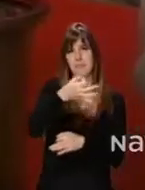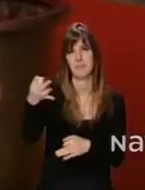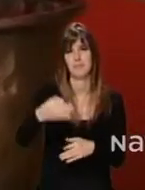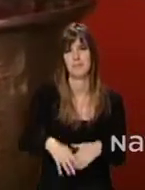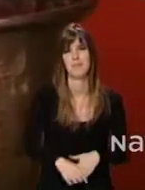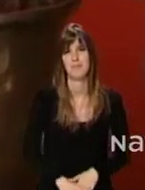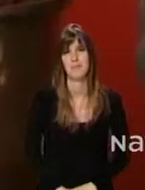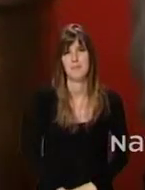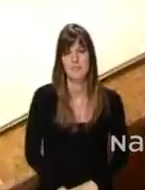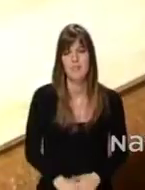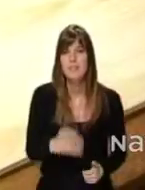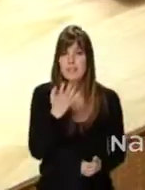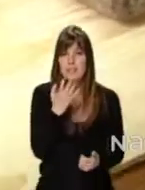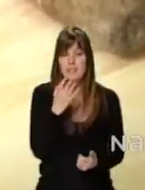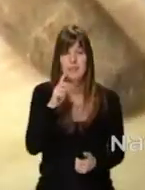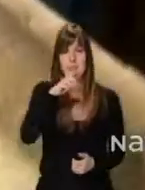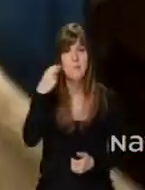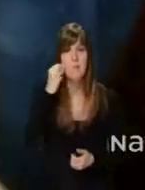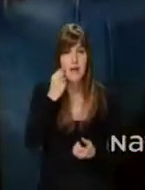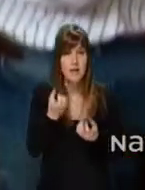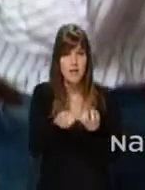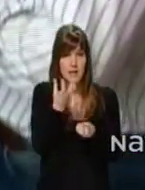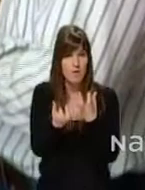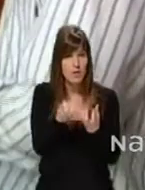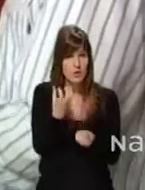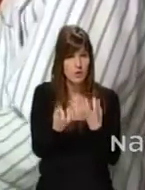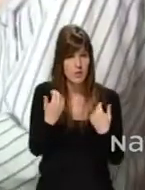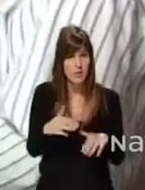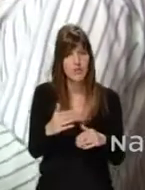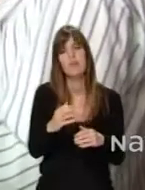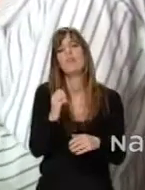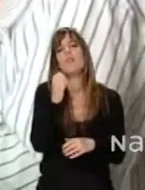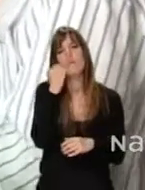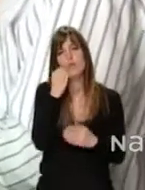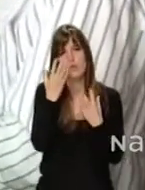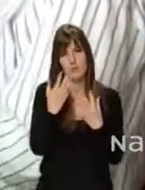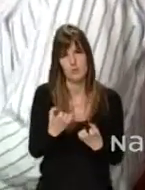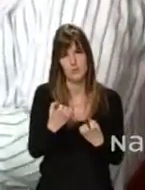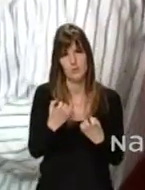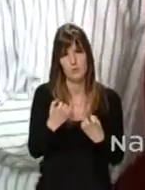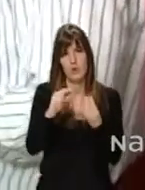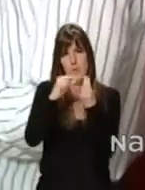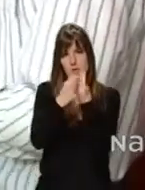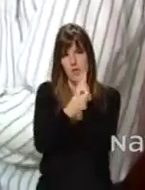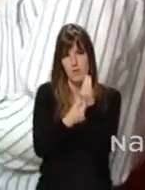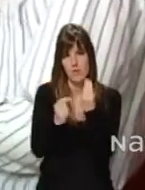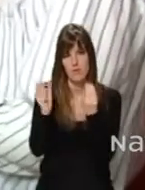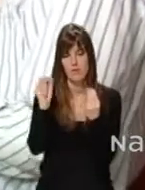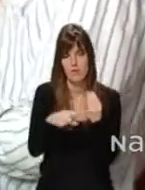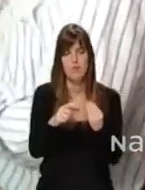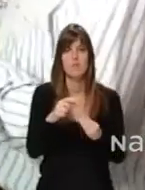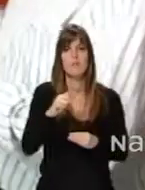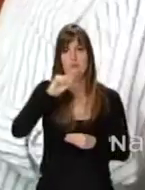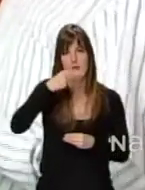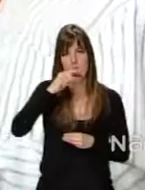para hacerlo. Cuando está hirviendo la miel es cuando le mezclamos los frutos secos, que es el piñón fundamentalmente, pero mezclado con cacahué, que